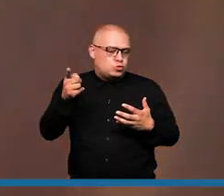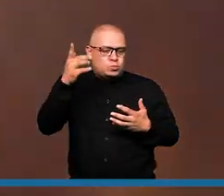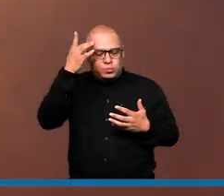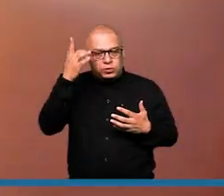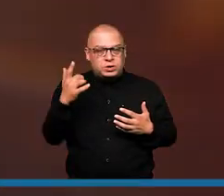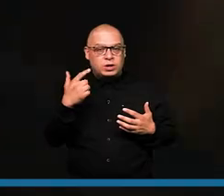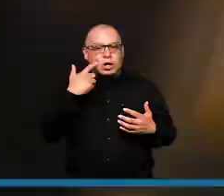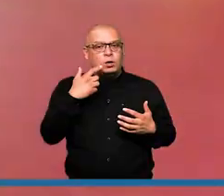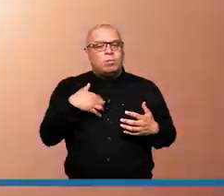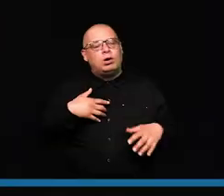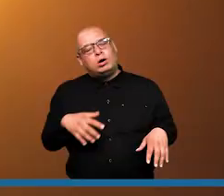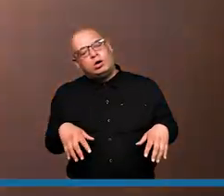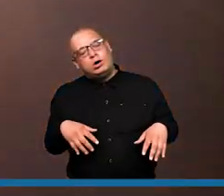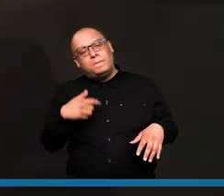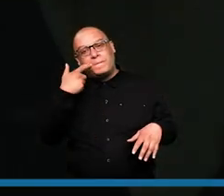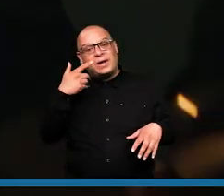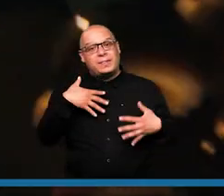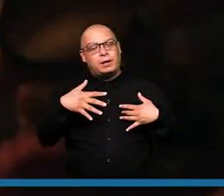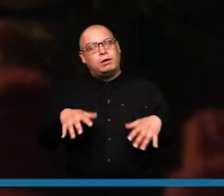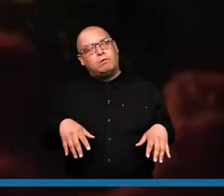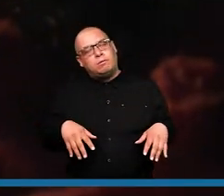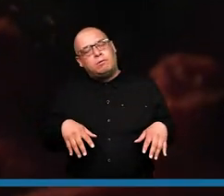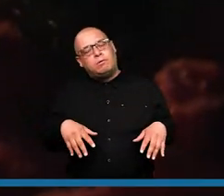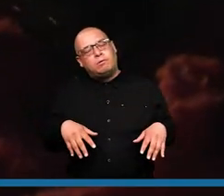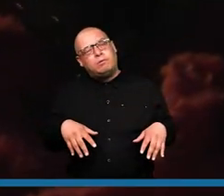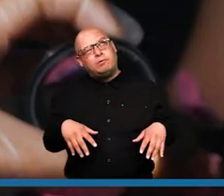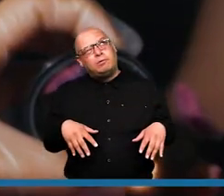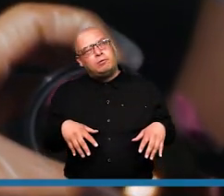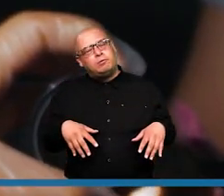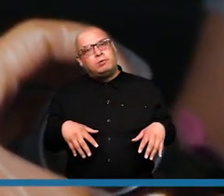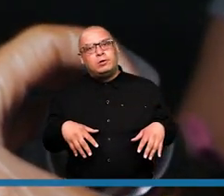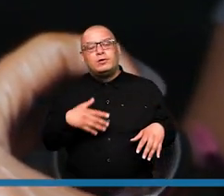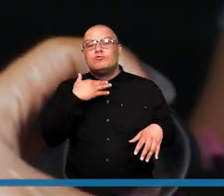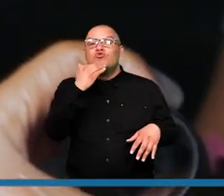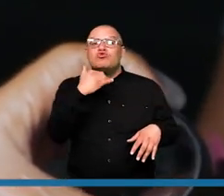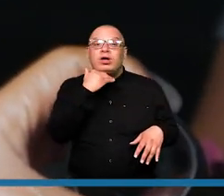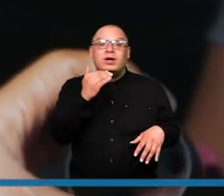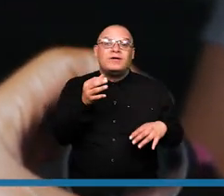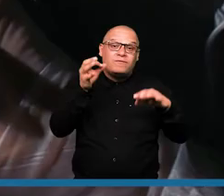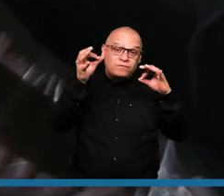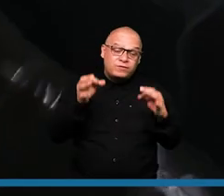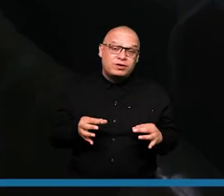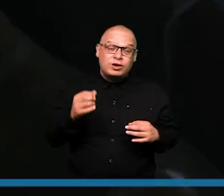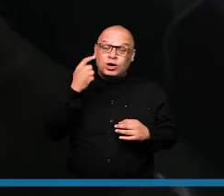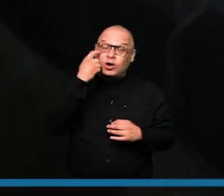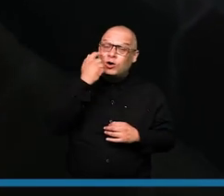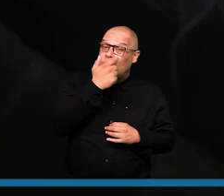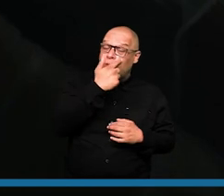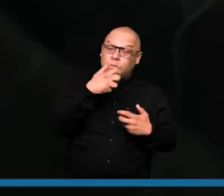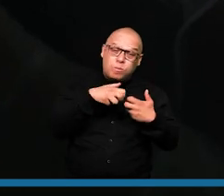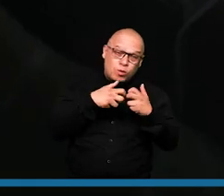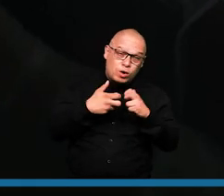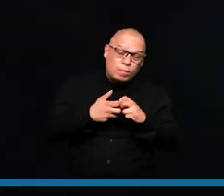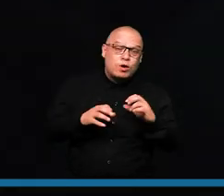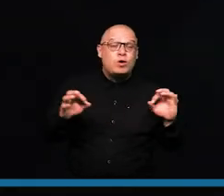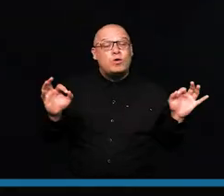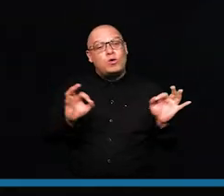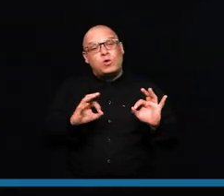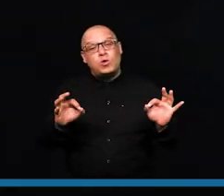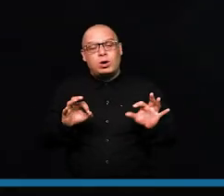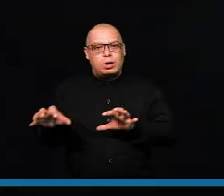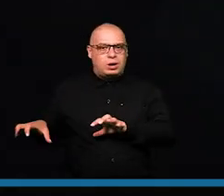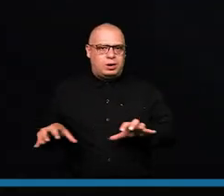las muertas, a veces no es muy claro para nosotros saber si efectivamente tienen un problema ocular o si es simplemente algo